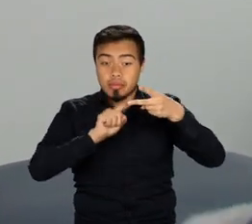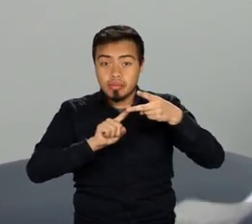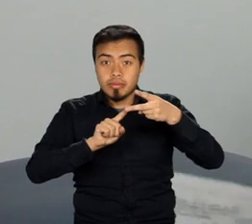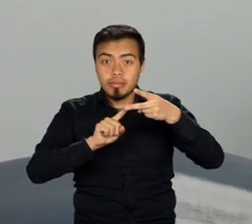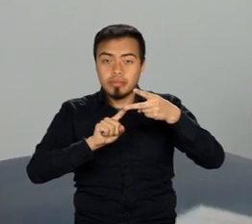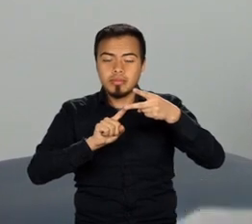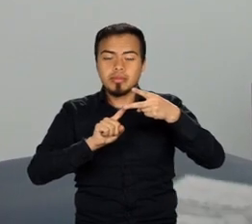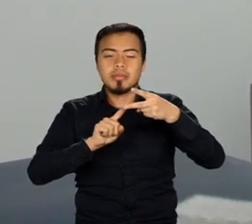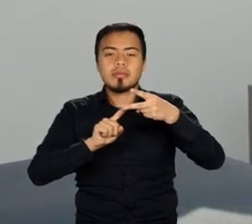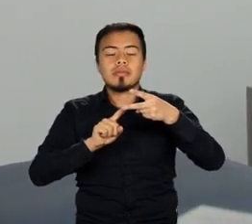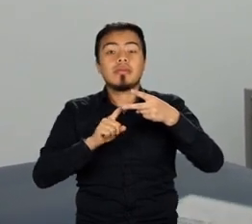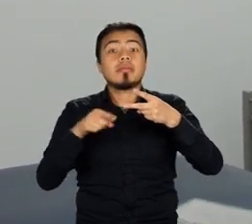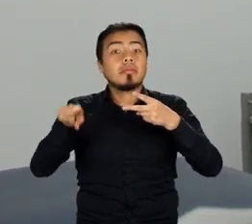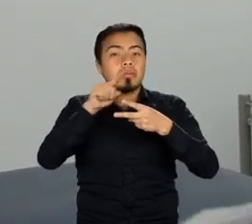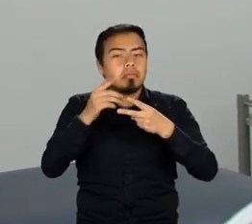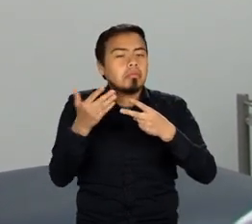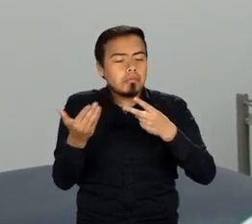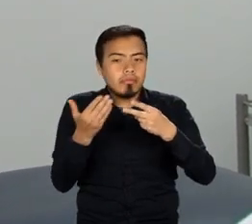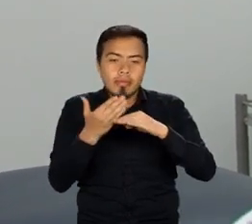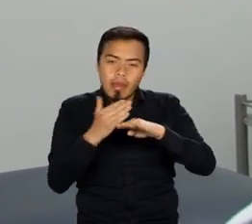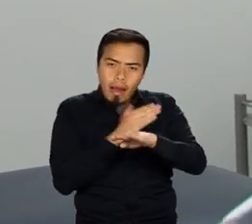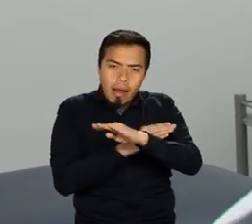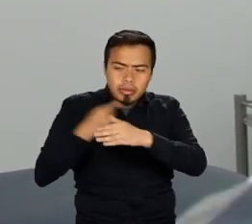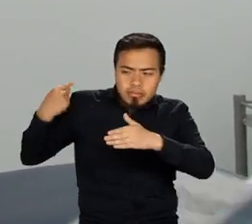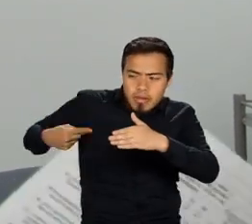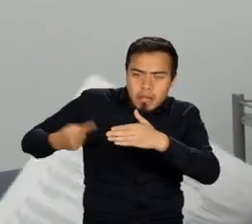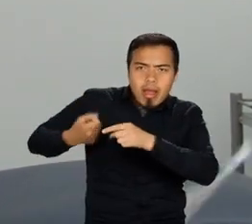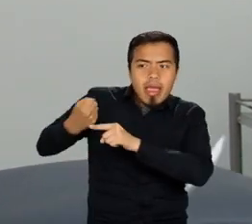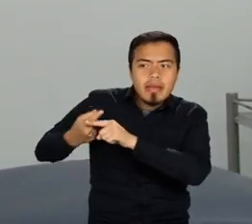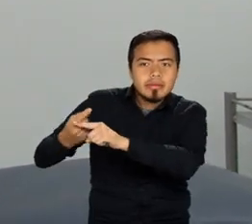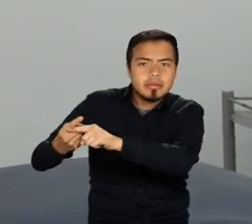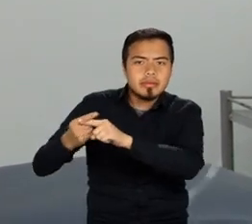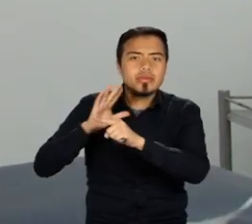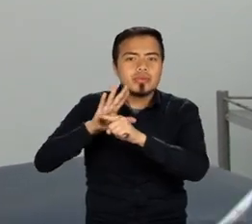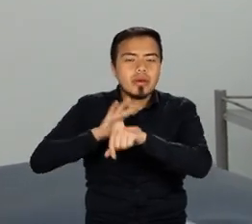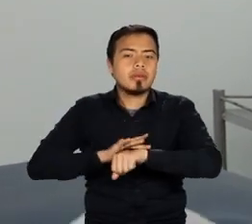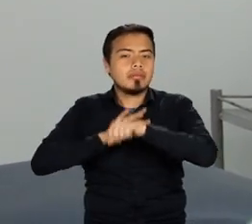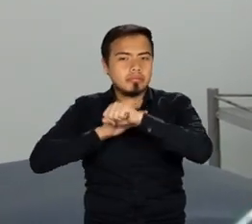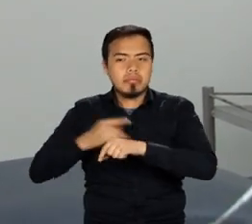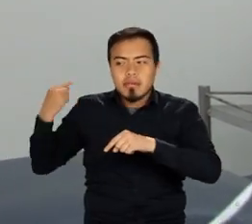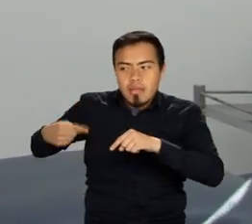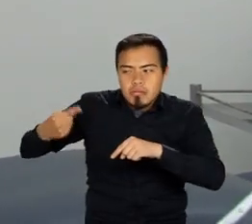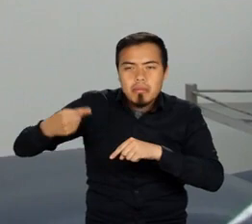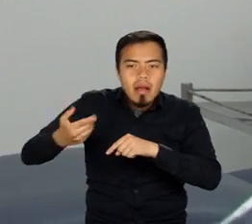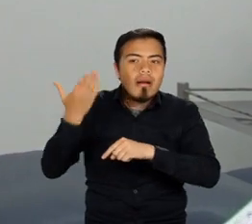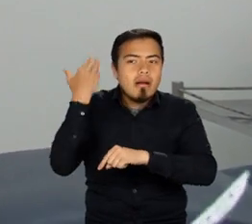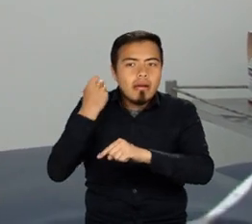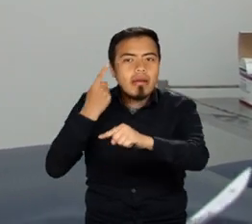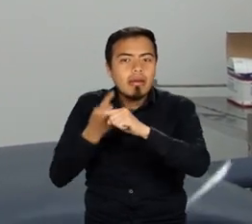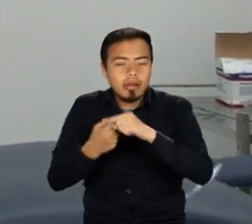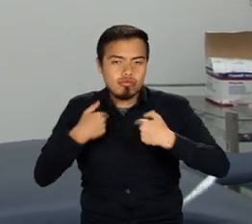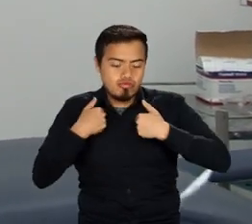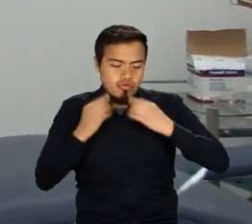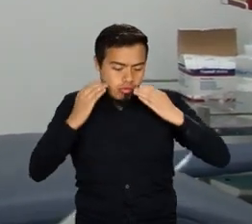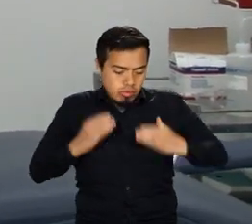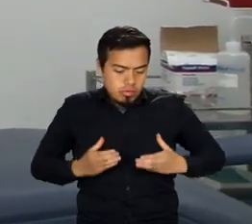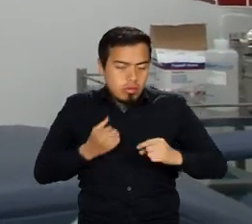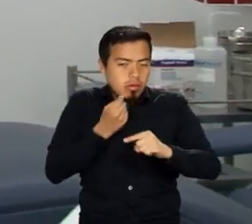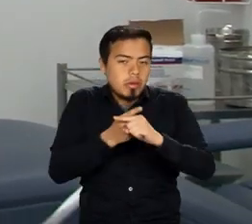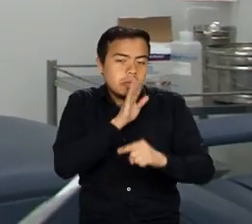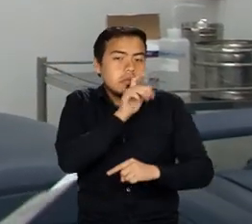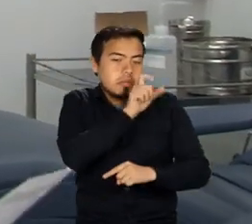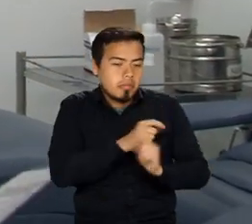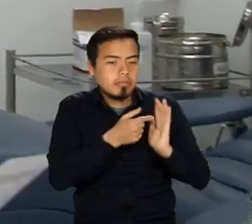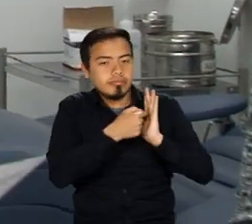segundo paso, entonces están los antecedentes médicos. Son todas aquellas antecedentes que el donante tiene